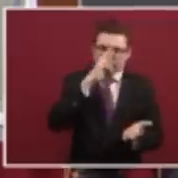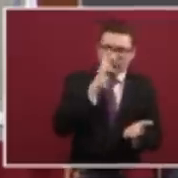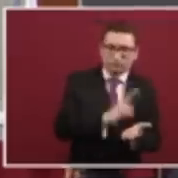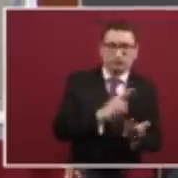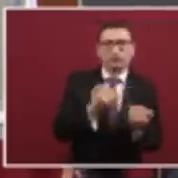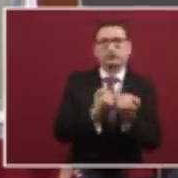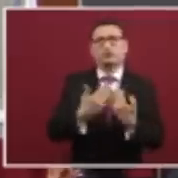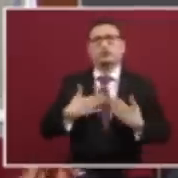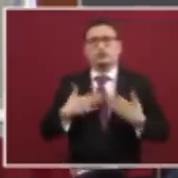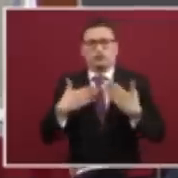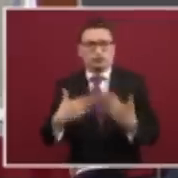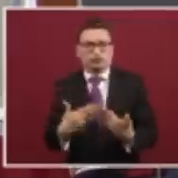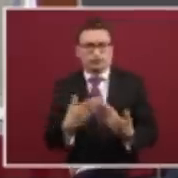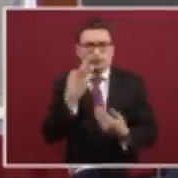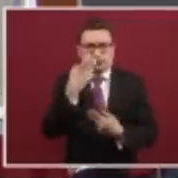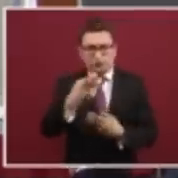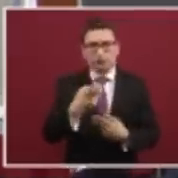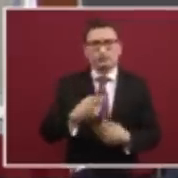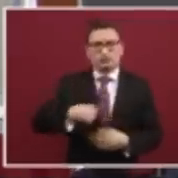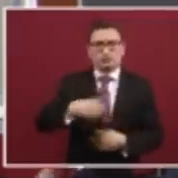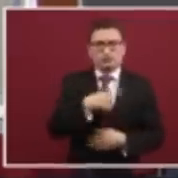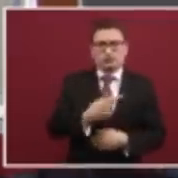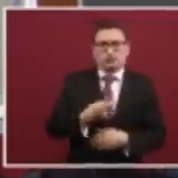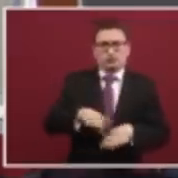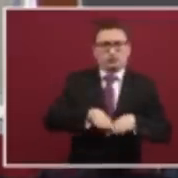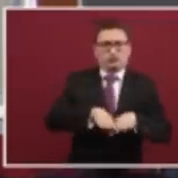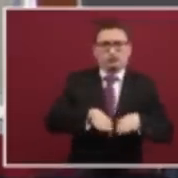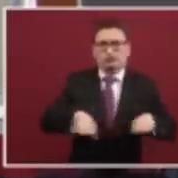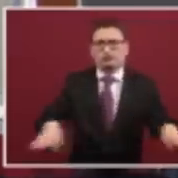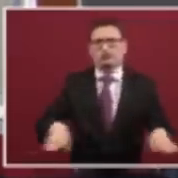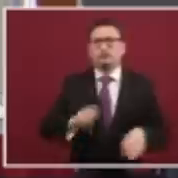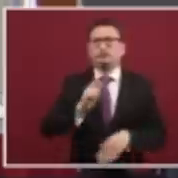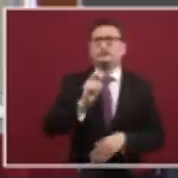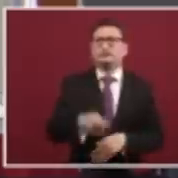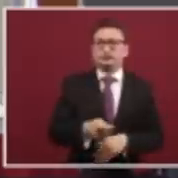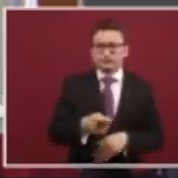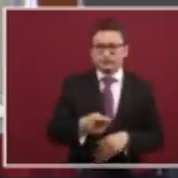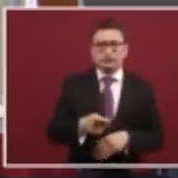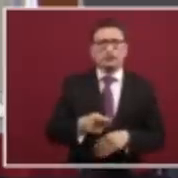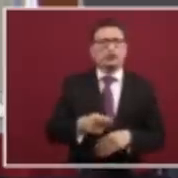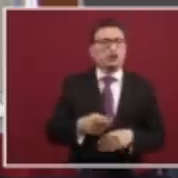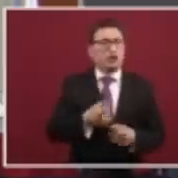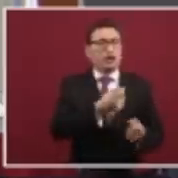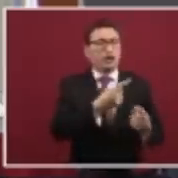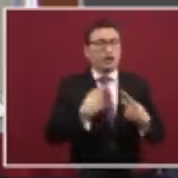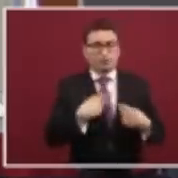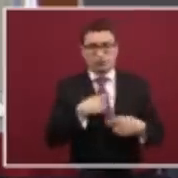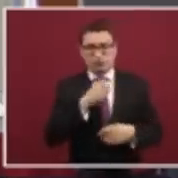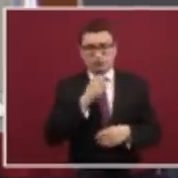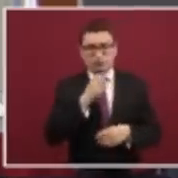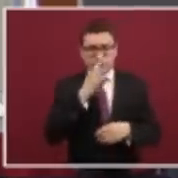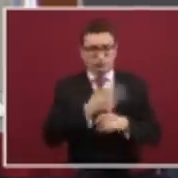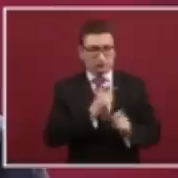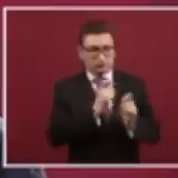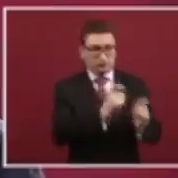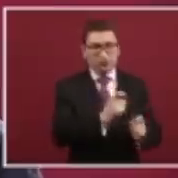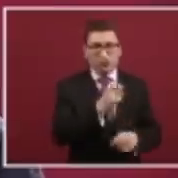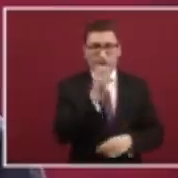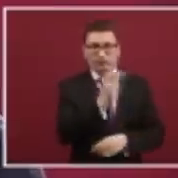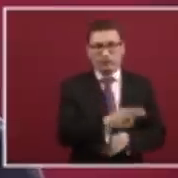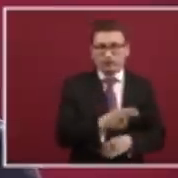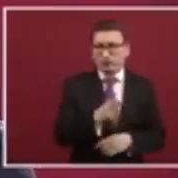este modelo de piso parejo, como se ha llamado, que quiere decir a nadie se le dan privilegios en los mercados de